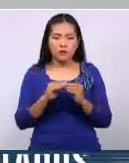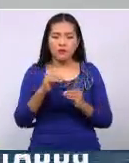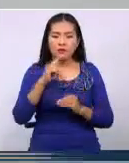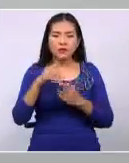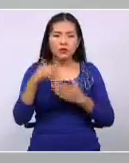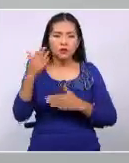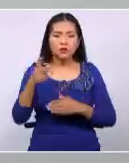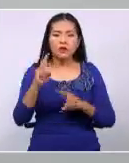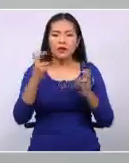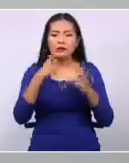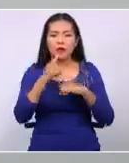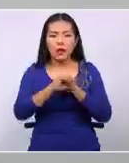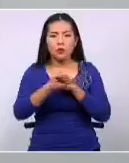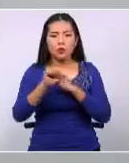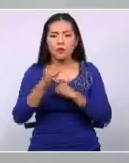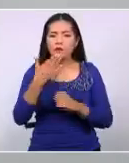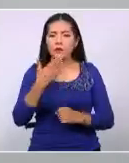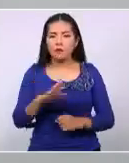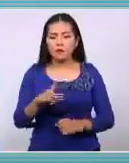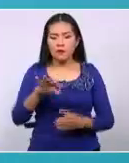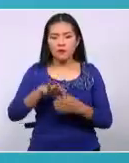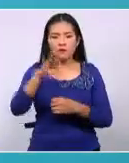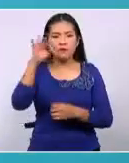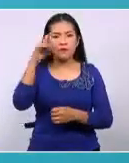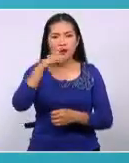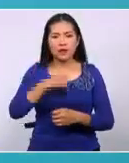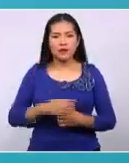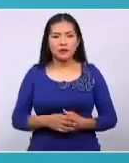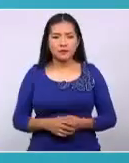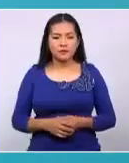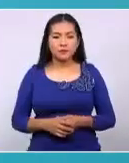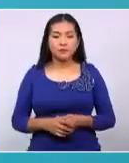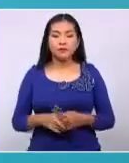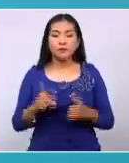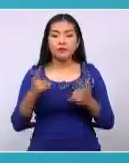publicidad faltas técnicos del agua y se desarrolla